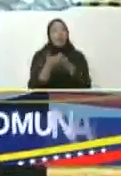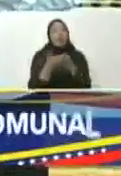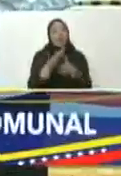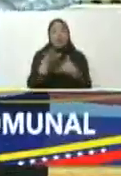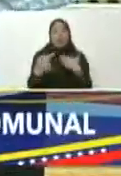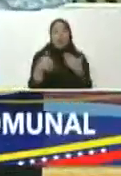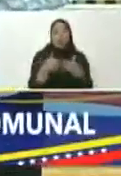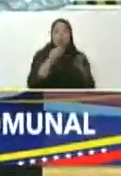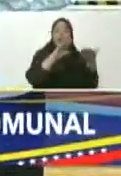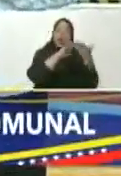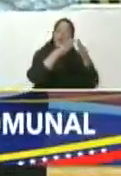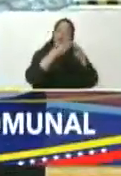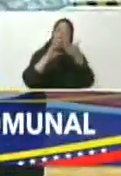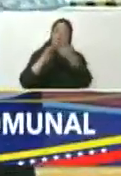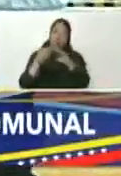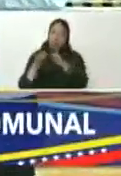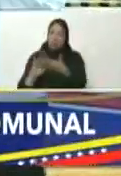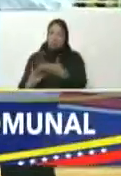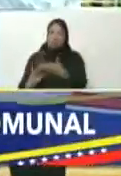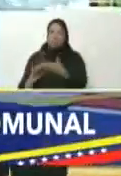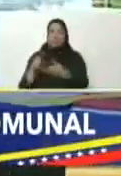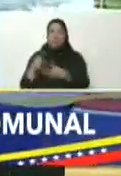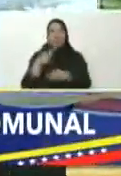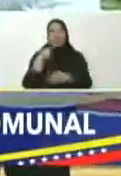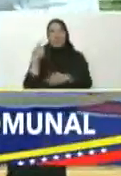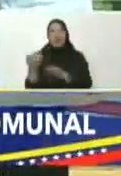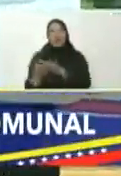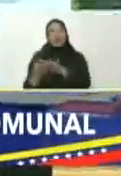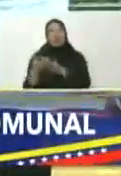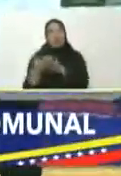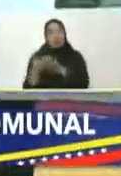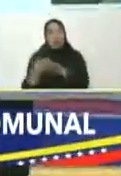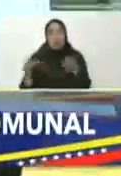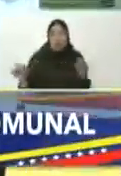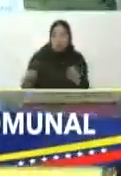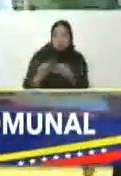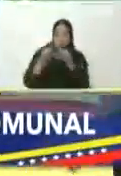Ha sido de verdad milagrosa toda esta